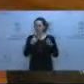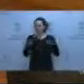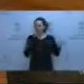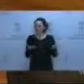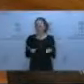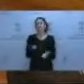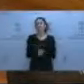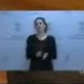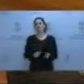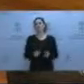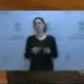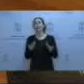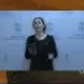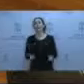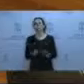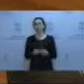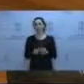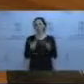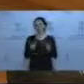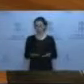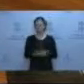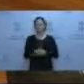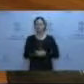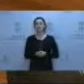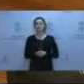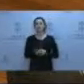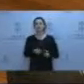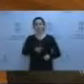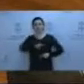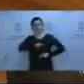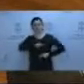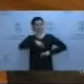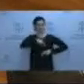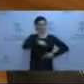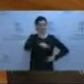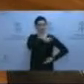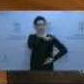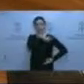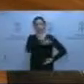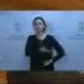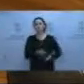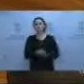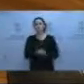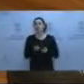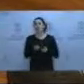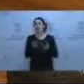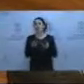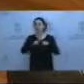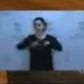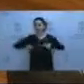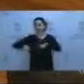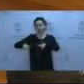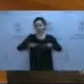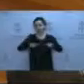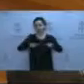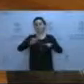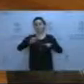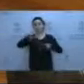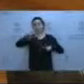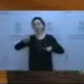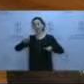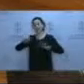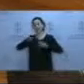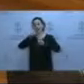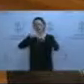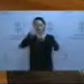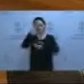reapertura. Por lo tanto, contestando a su pregunta, el número de aulas de los CRAS para el próximo curso